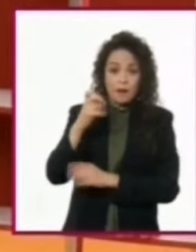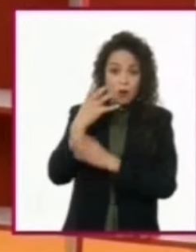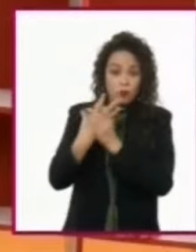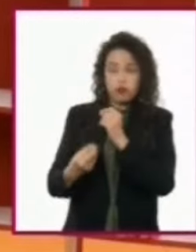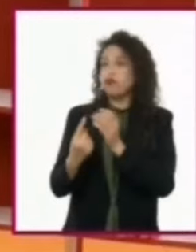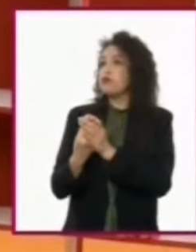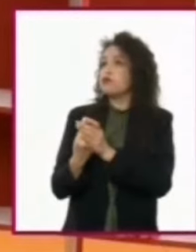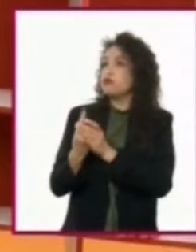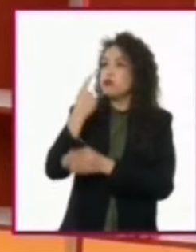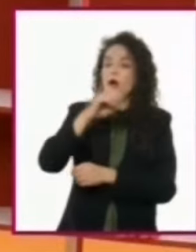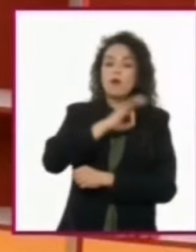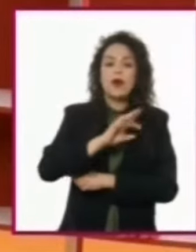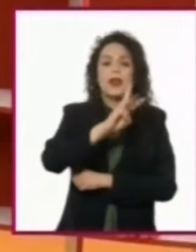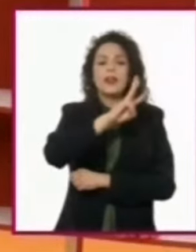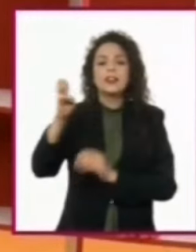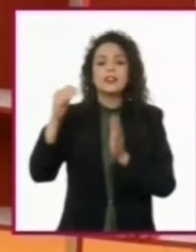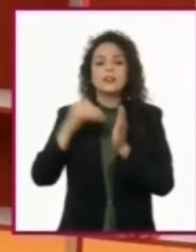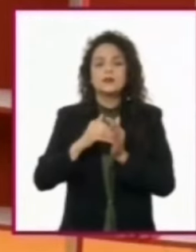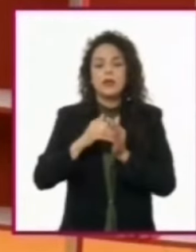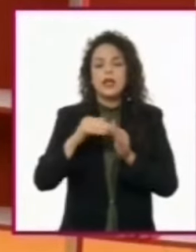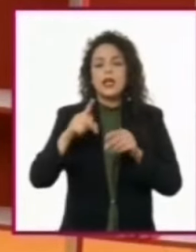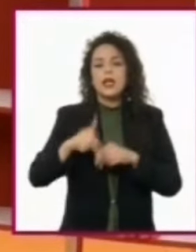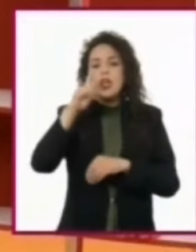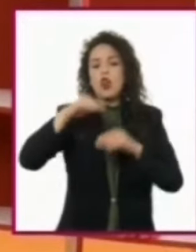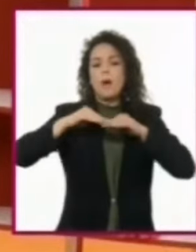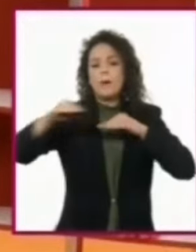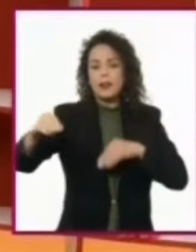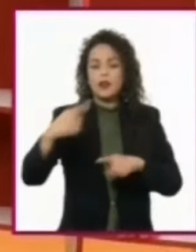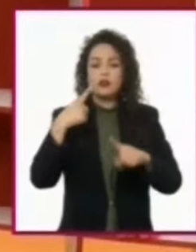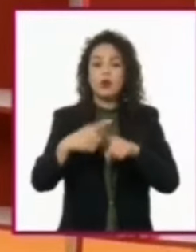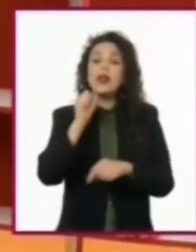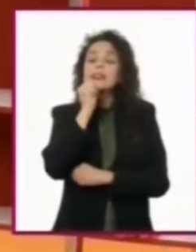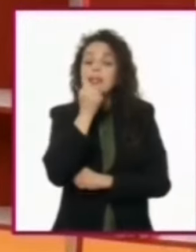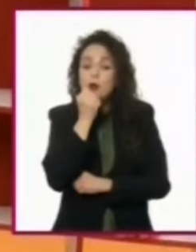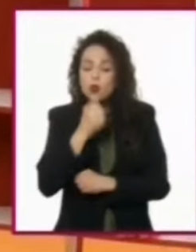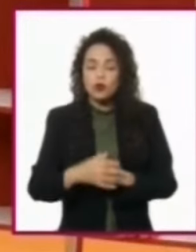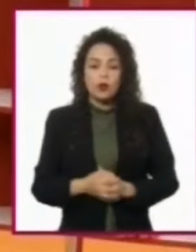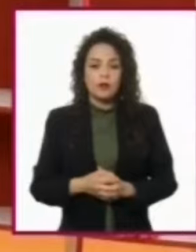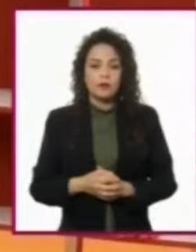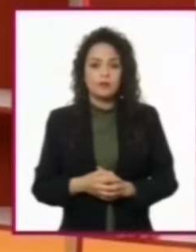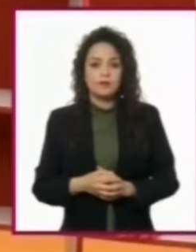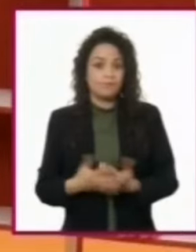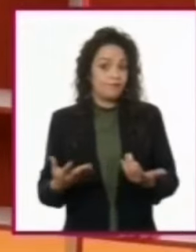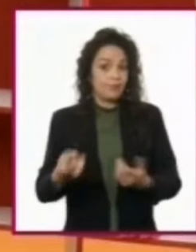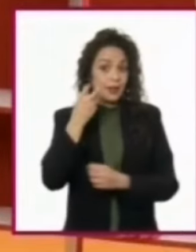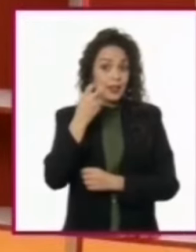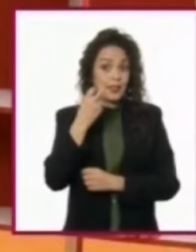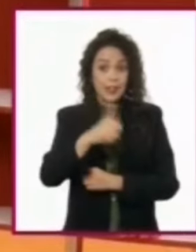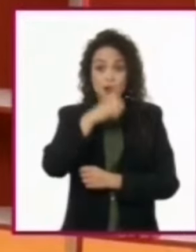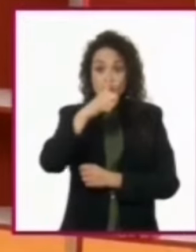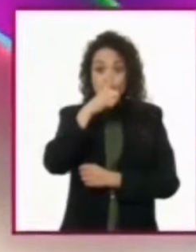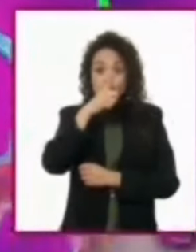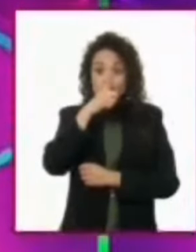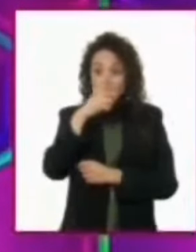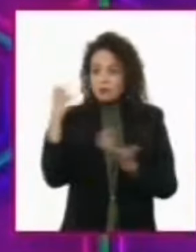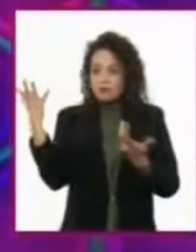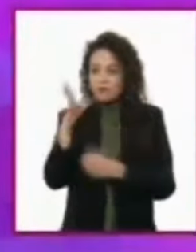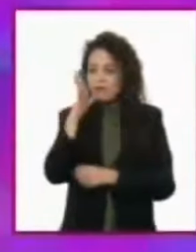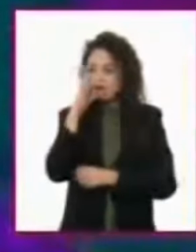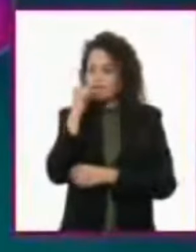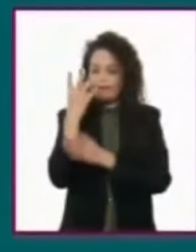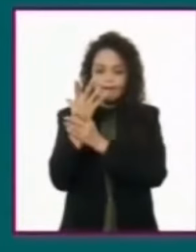los 300.000 kilómetros sobre segundo, de tal manera que ni siquiera la luz podría escapar.